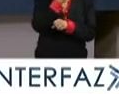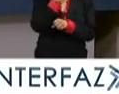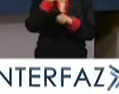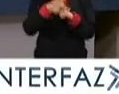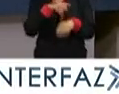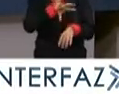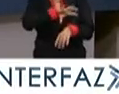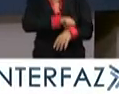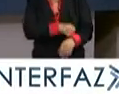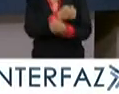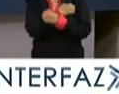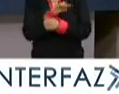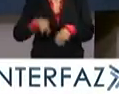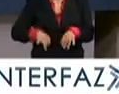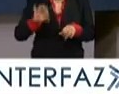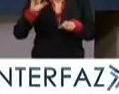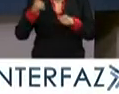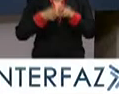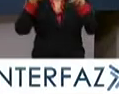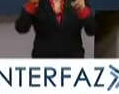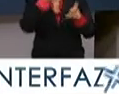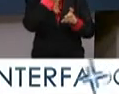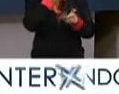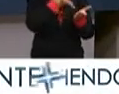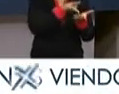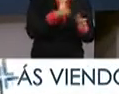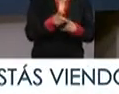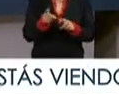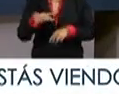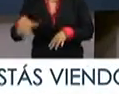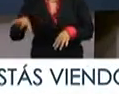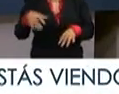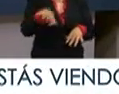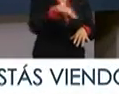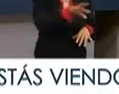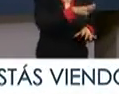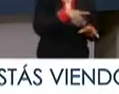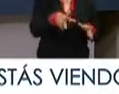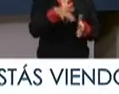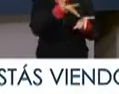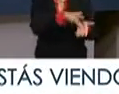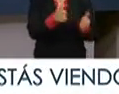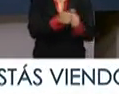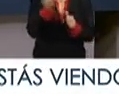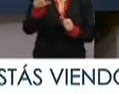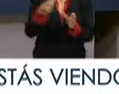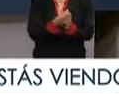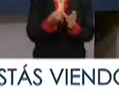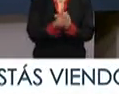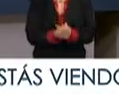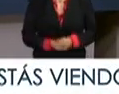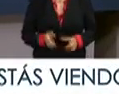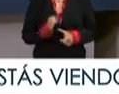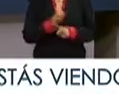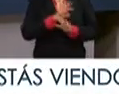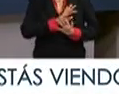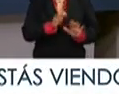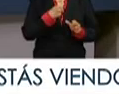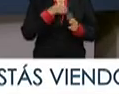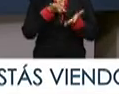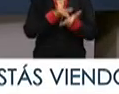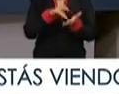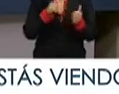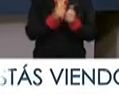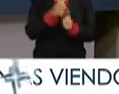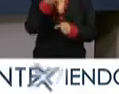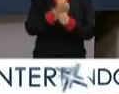alguna vocación y están muy interesados en algo, los papás quieren apoyar esto, claro. Y entonces ¿qué hacen? Pues lo apoyan a través de este tipo de cursos. Entonces ya los pueden apoyar